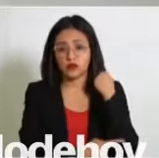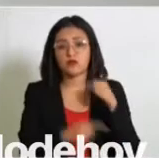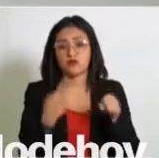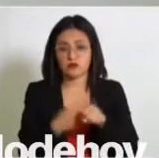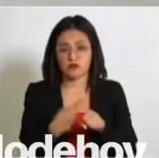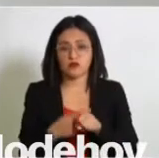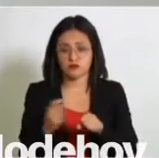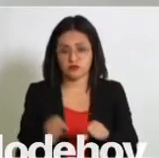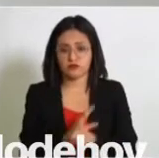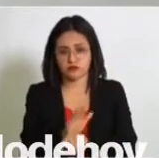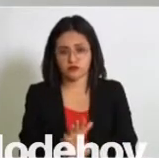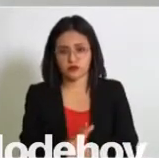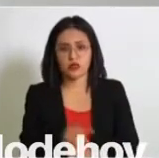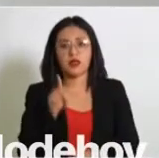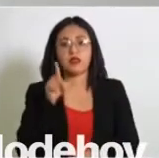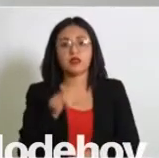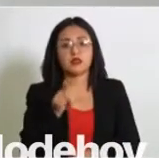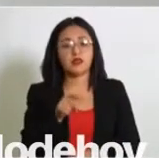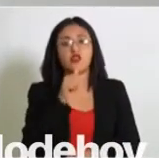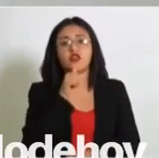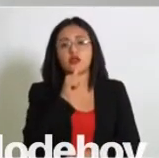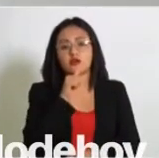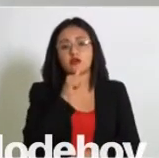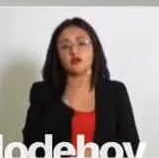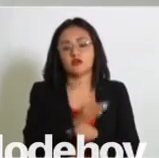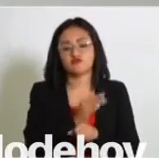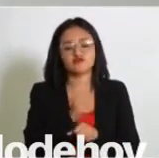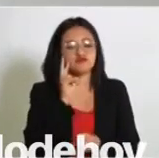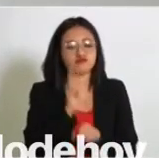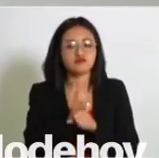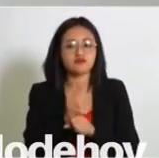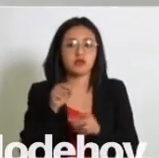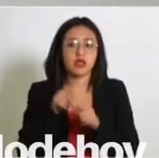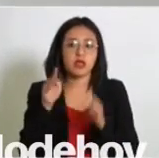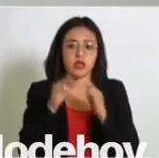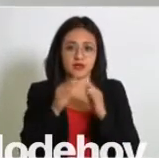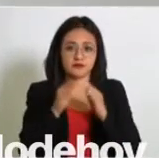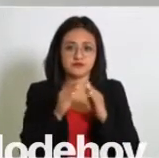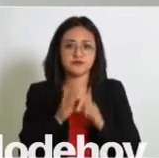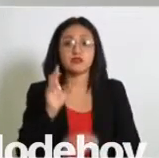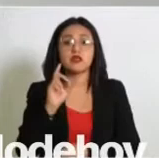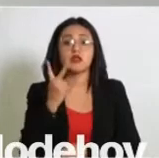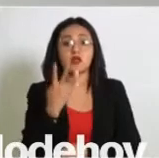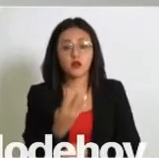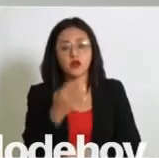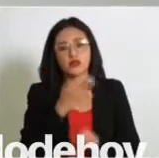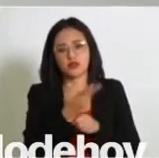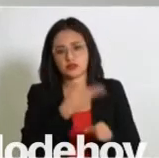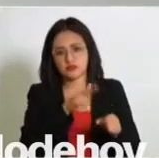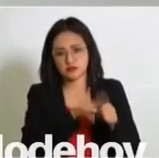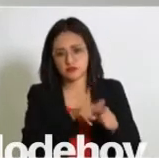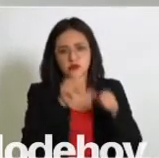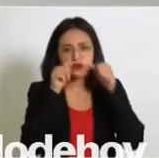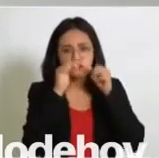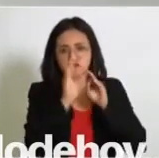embarazadas, 17 están en seguimiento domiciliario, 34 en tratamiento.